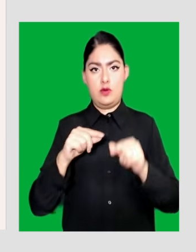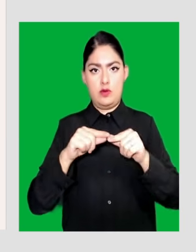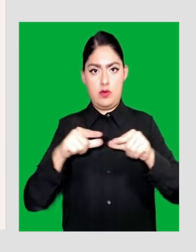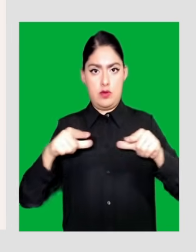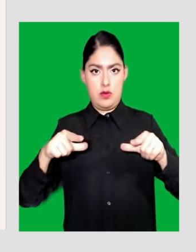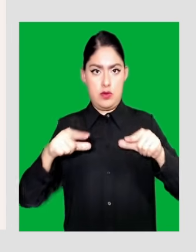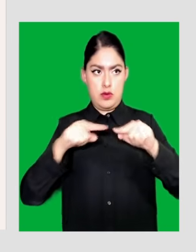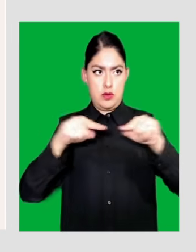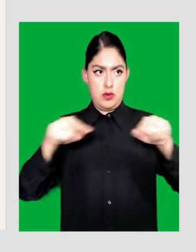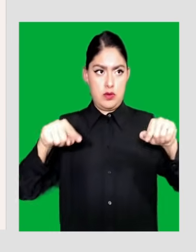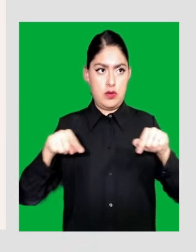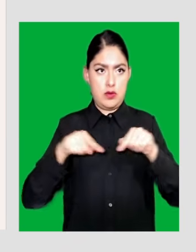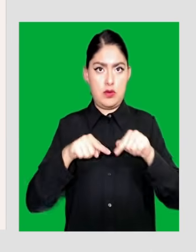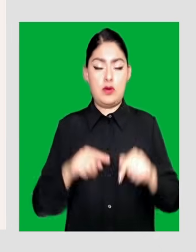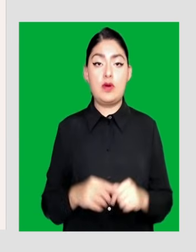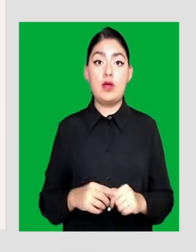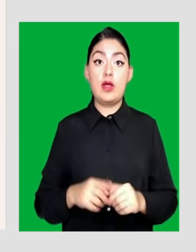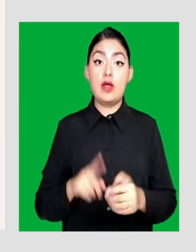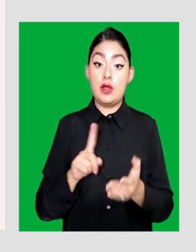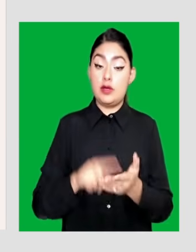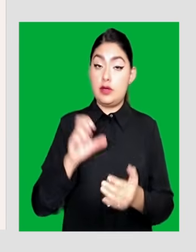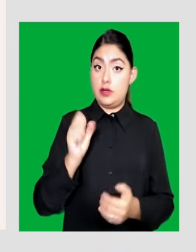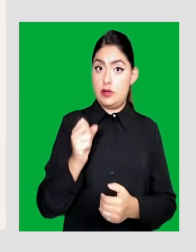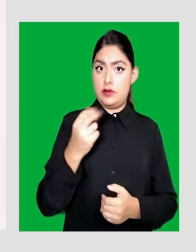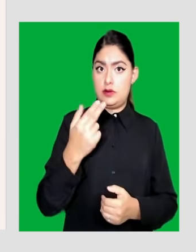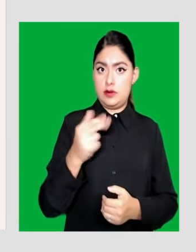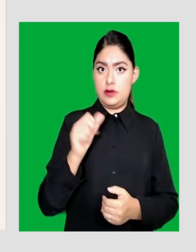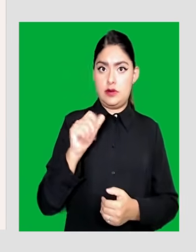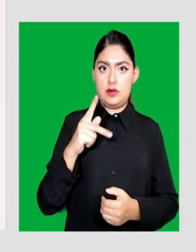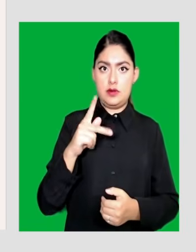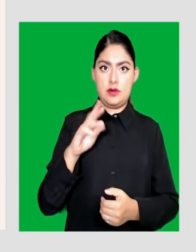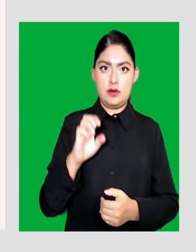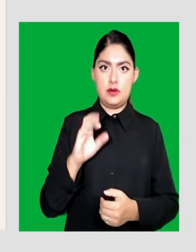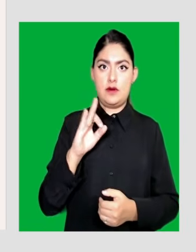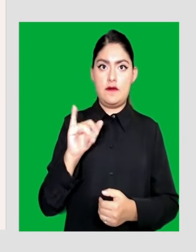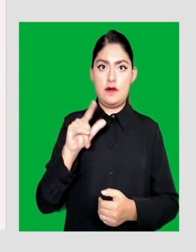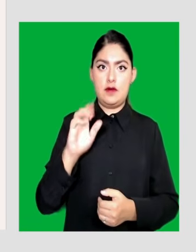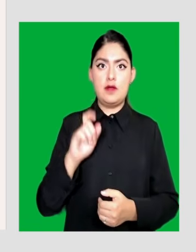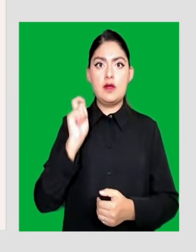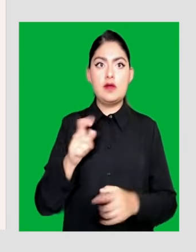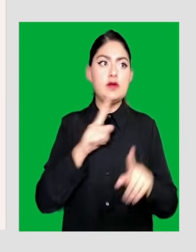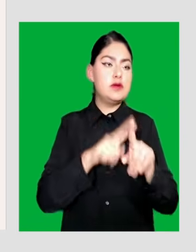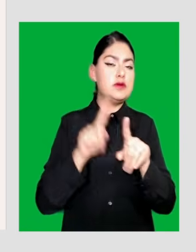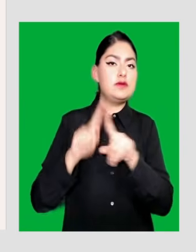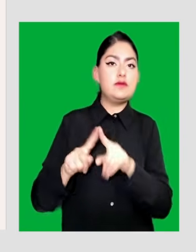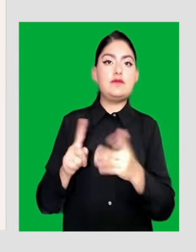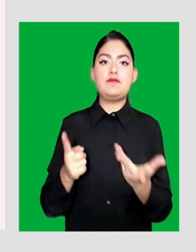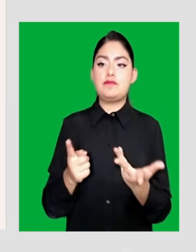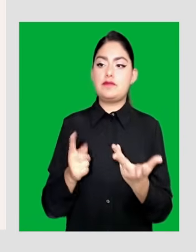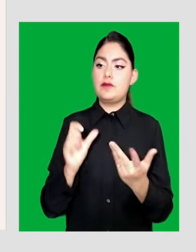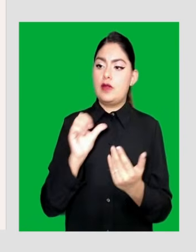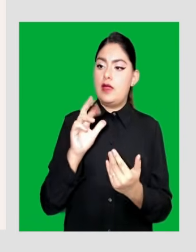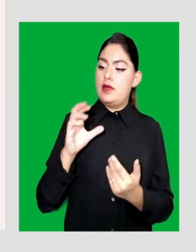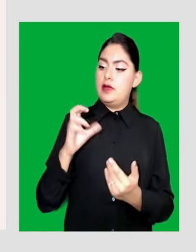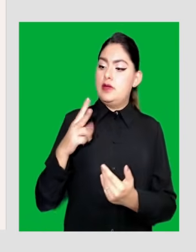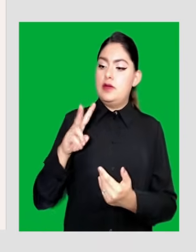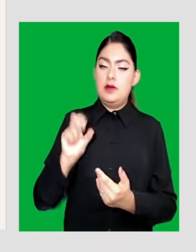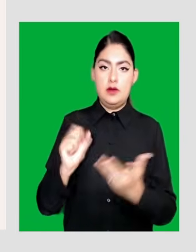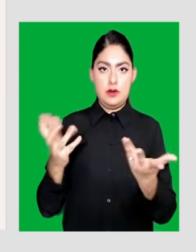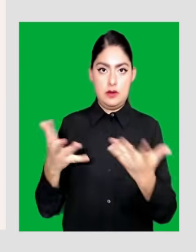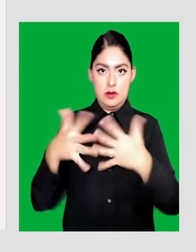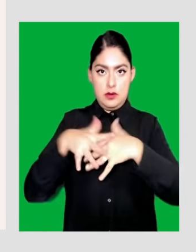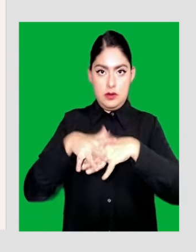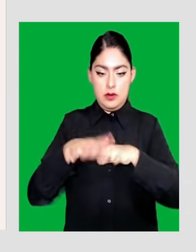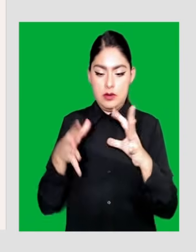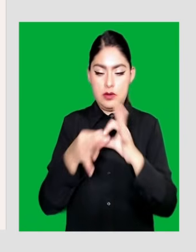almacenar relaciones tipológicas. Estos elementos geográficos se pueden representar a partir de una capa de tipo punto, línea